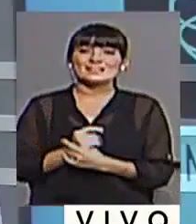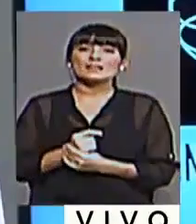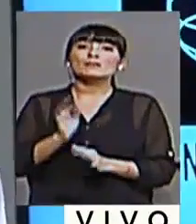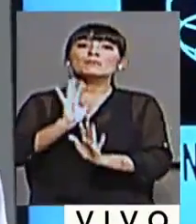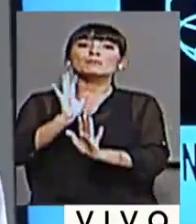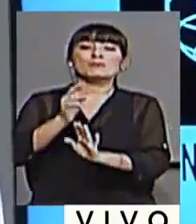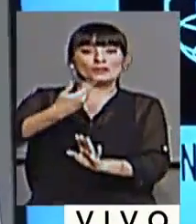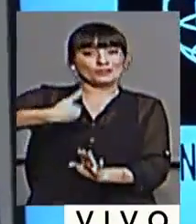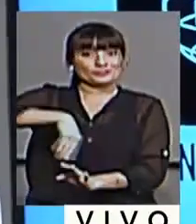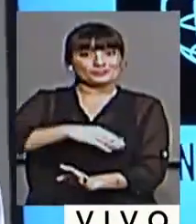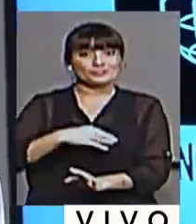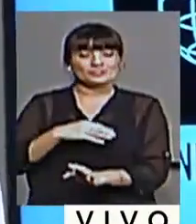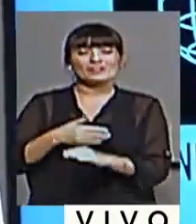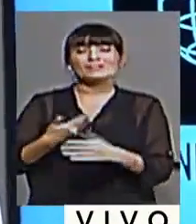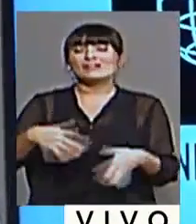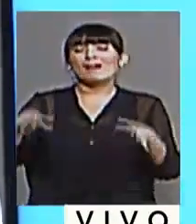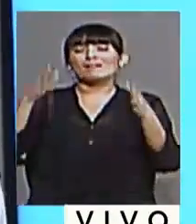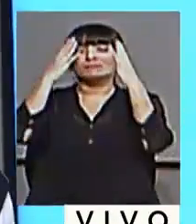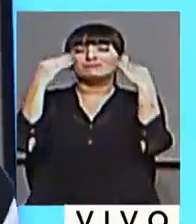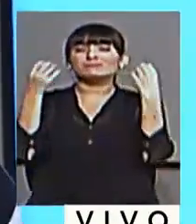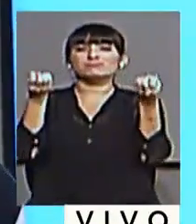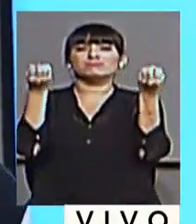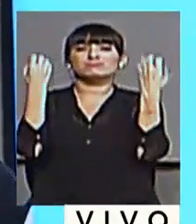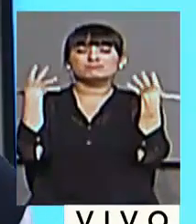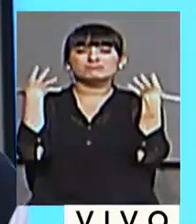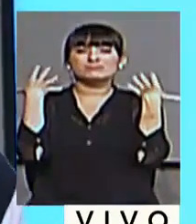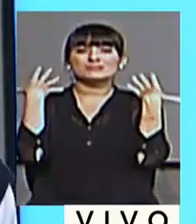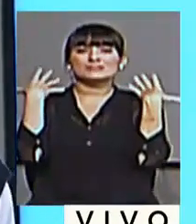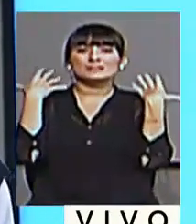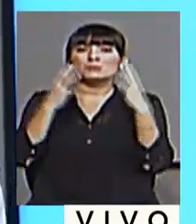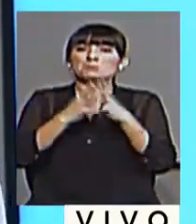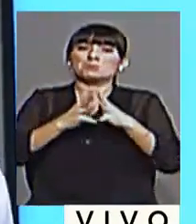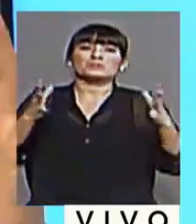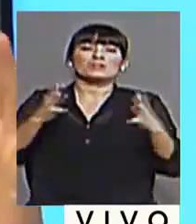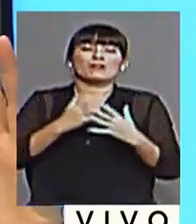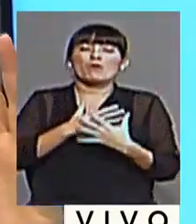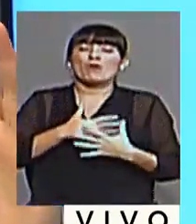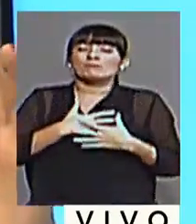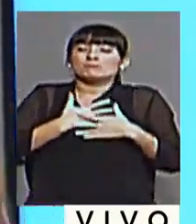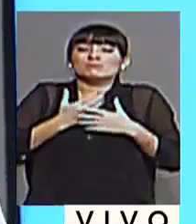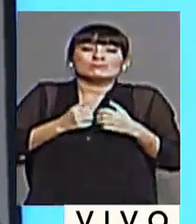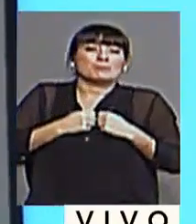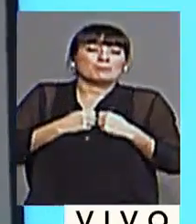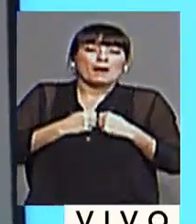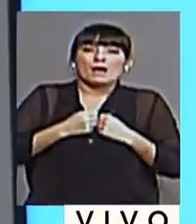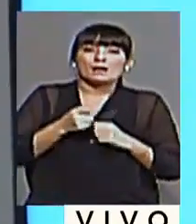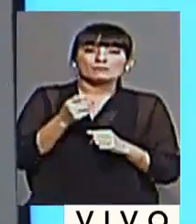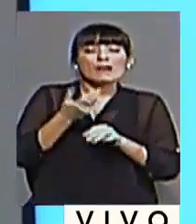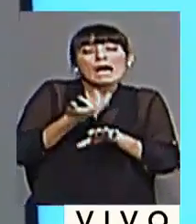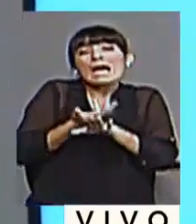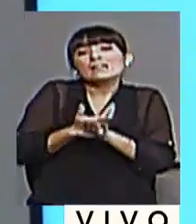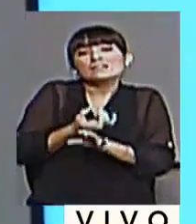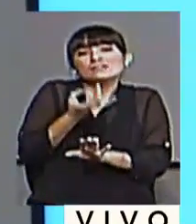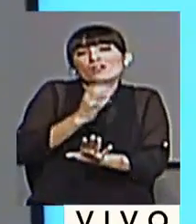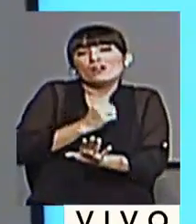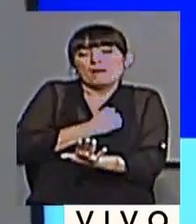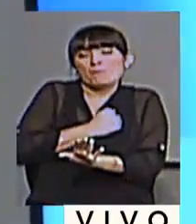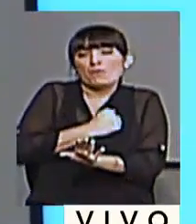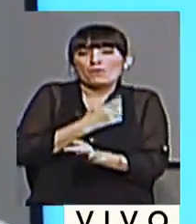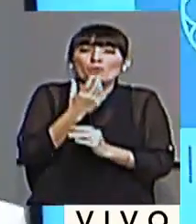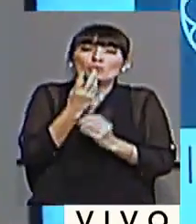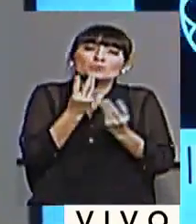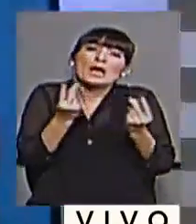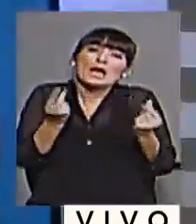Pero que nosotros ya dejamos atrás bastante la pasión. Nos queda un amor. Nos queda un amor